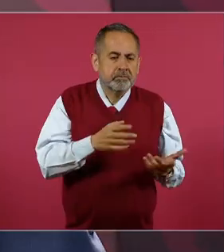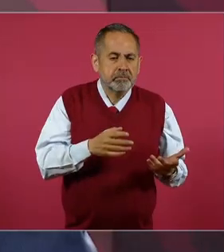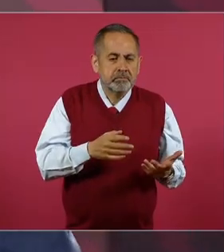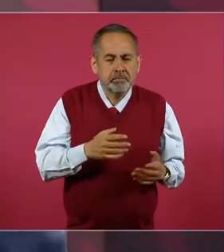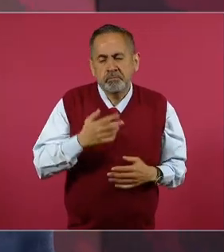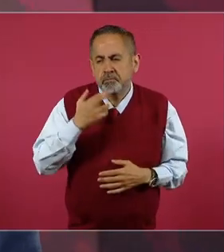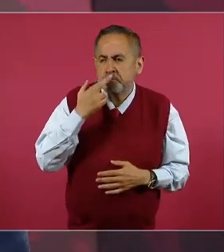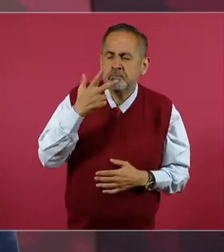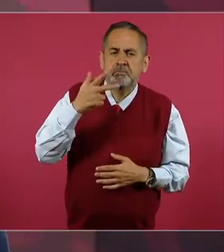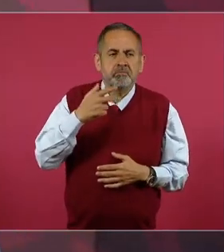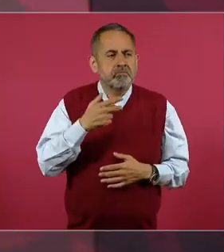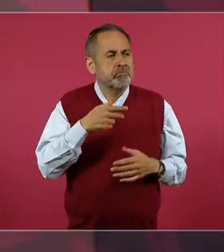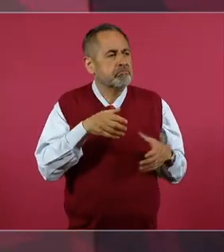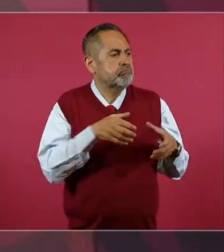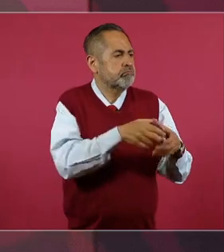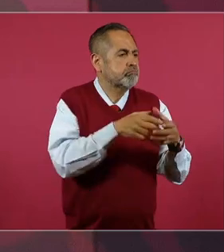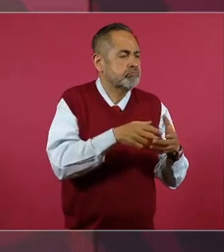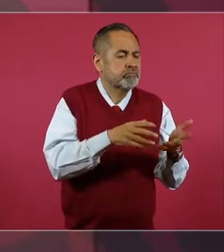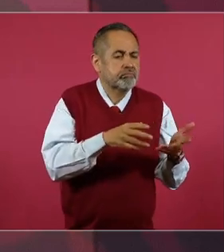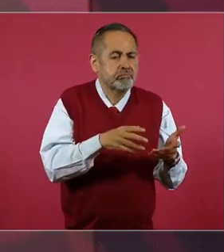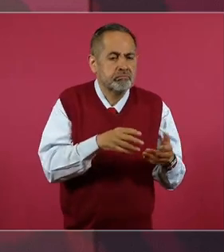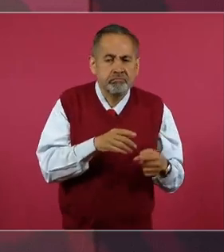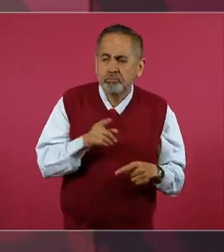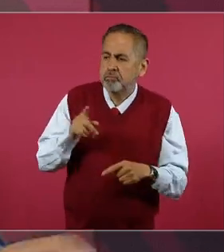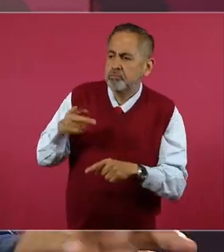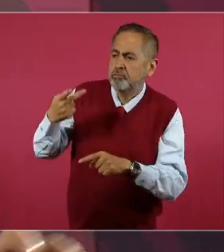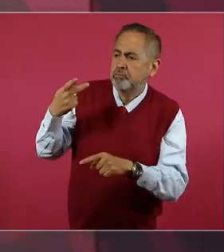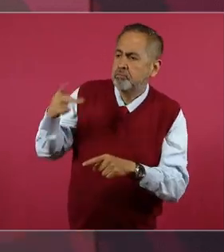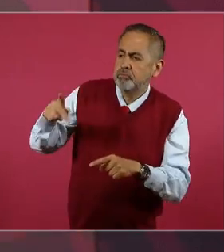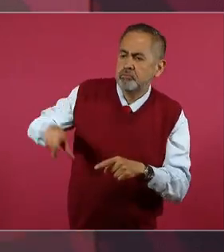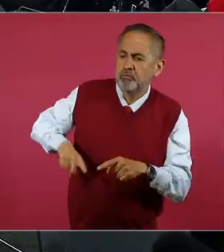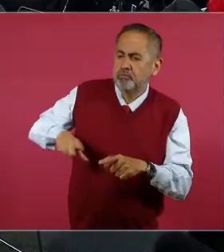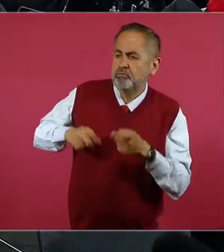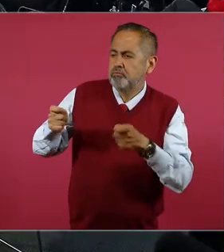era mejor que desapareciera el Estado